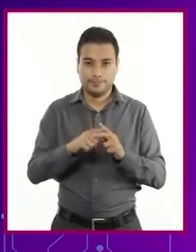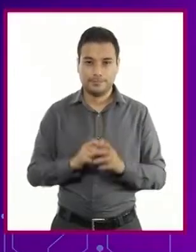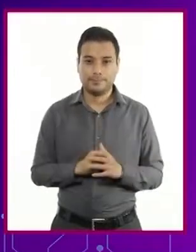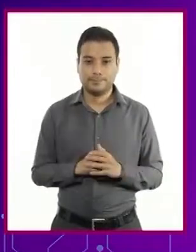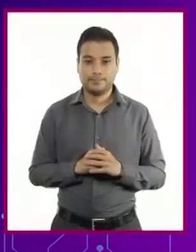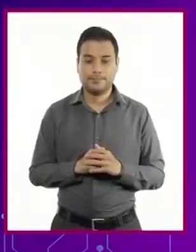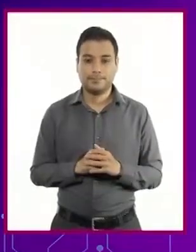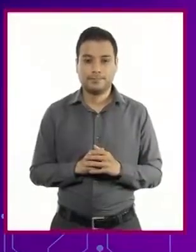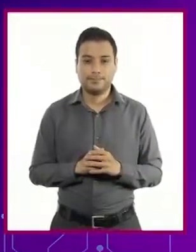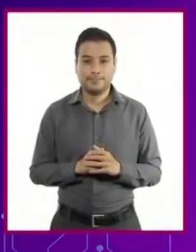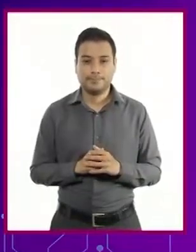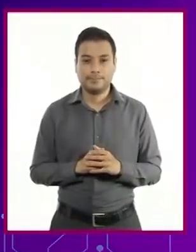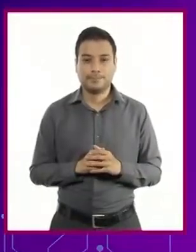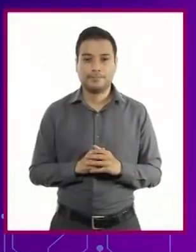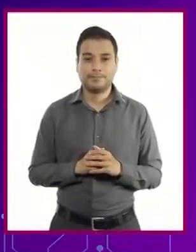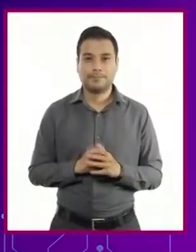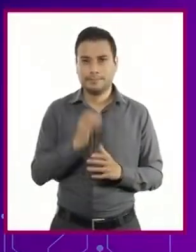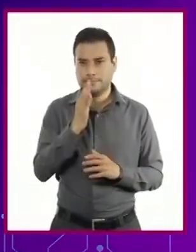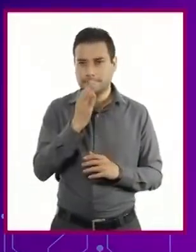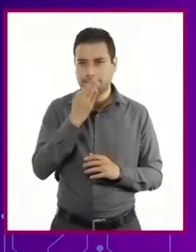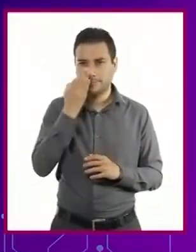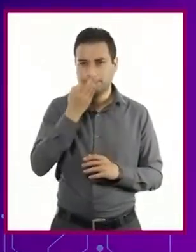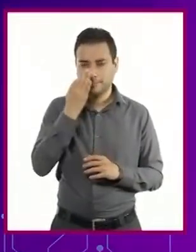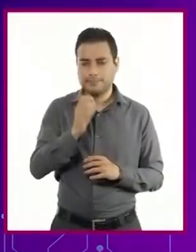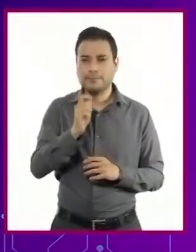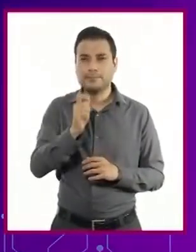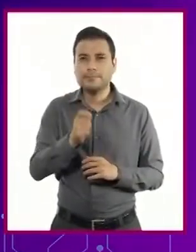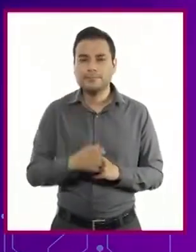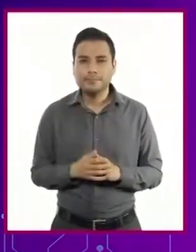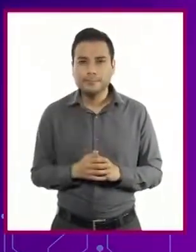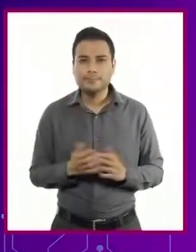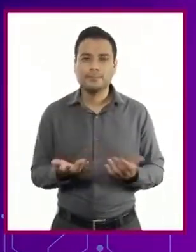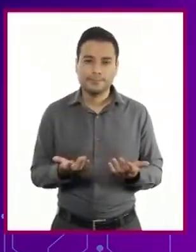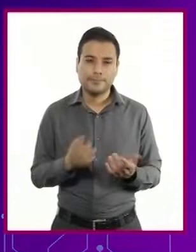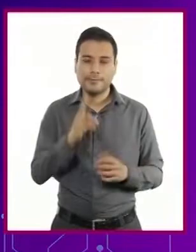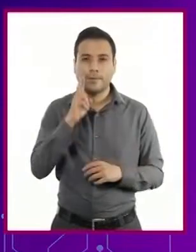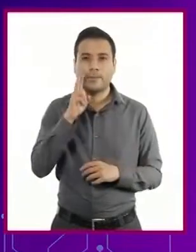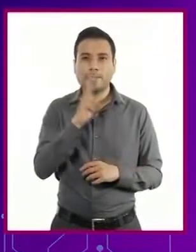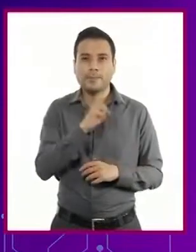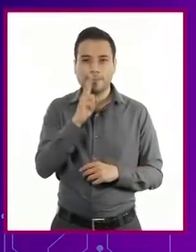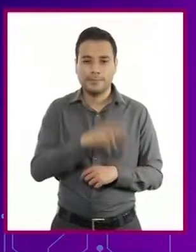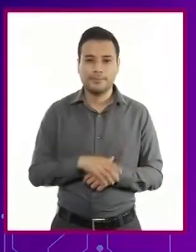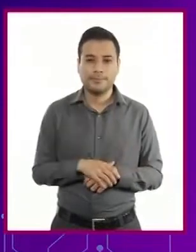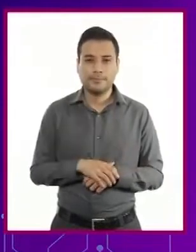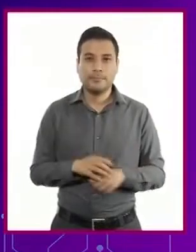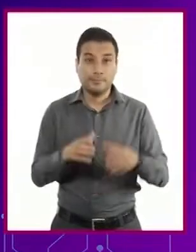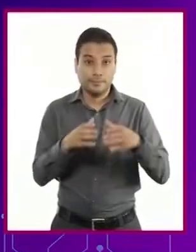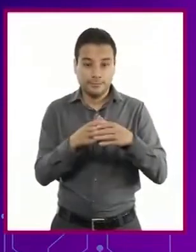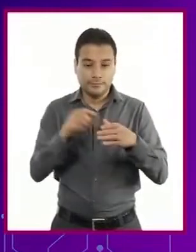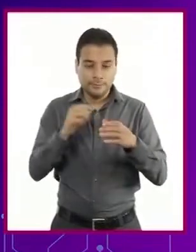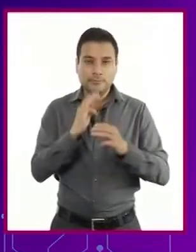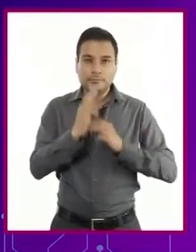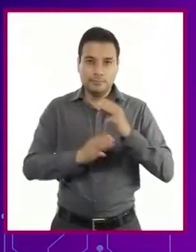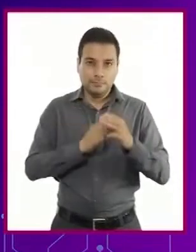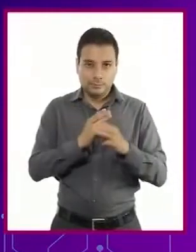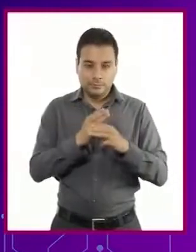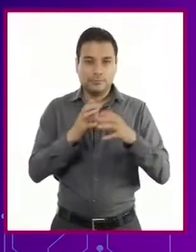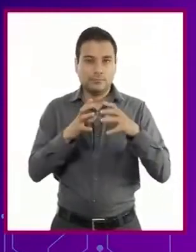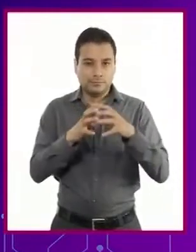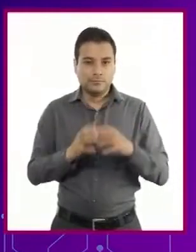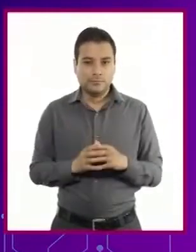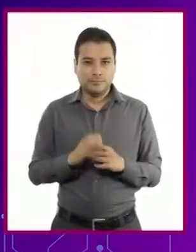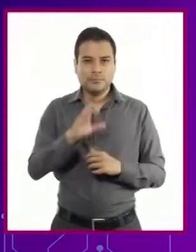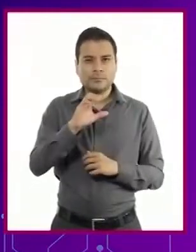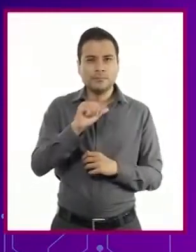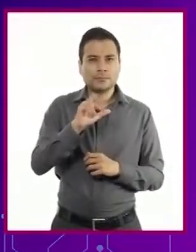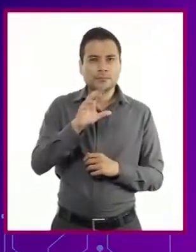donde los floreros van a representar lo que es la atmósfera y cada una de las macetas va a representar un planeta Tierra. El carbón es para los contaminantes